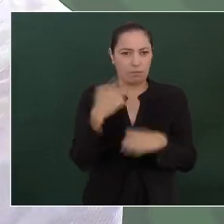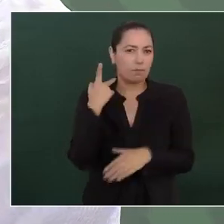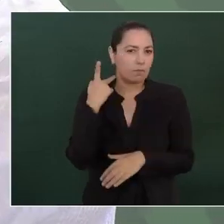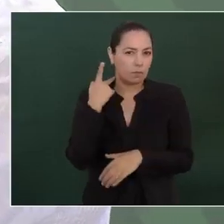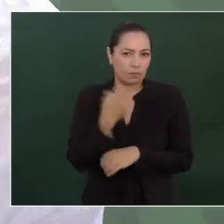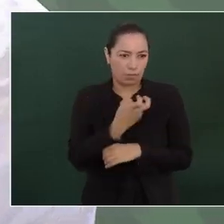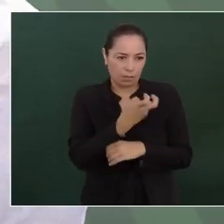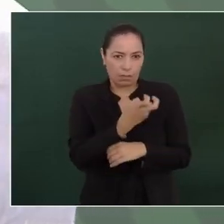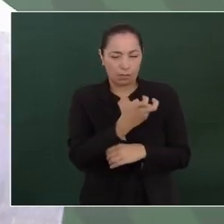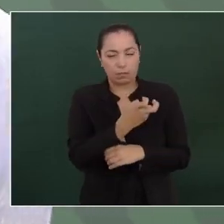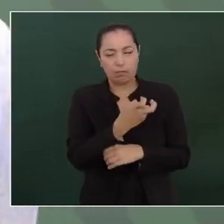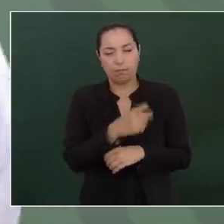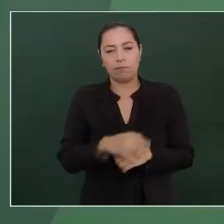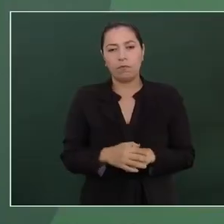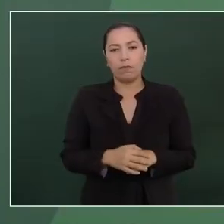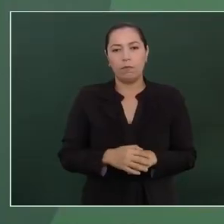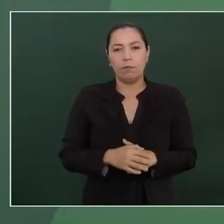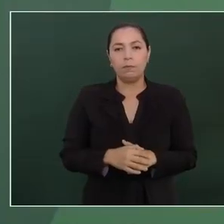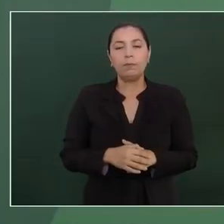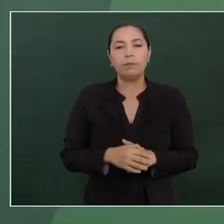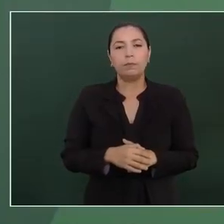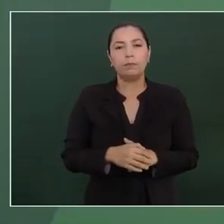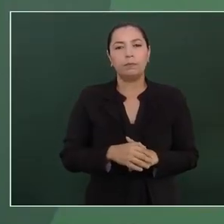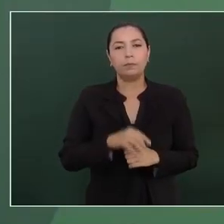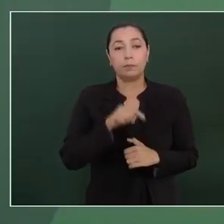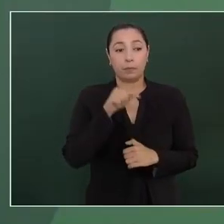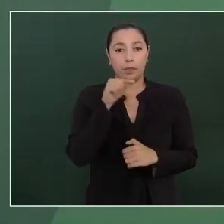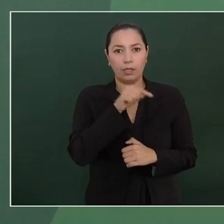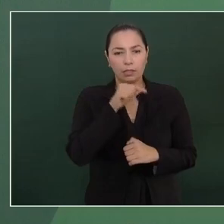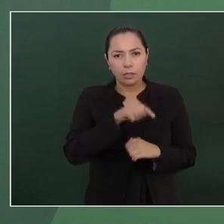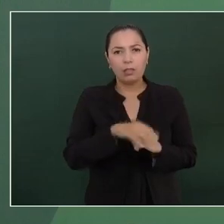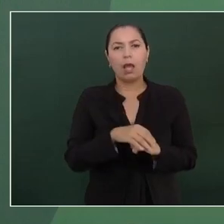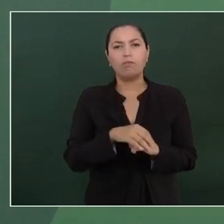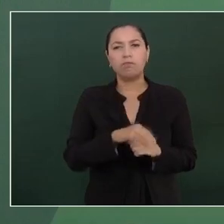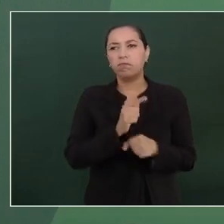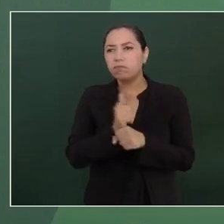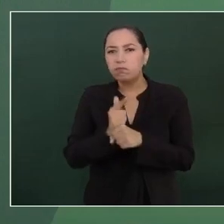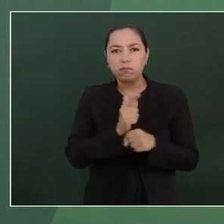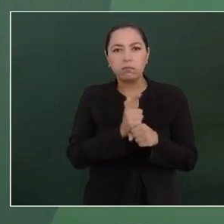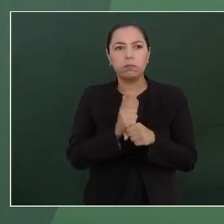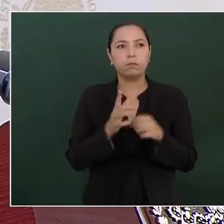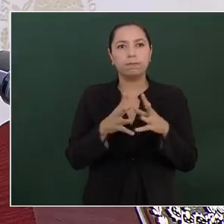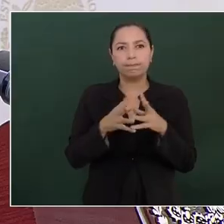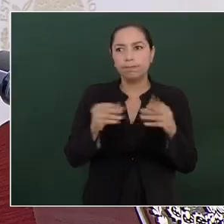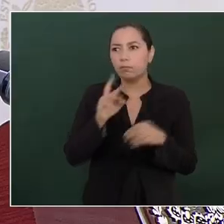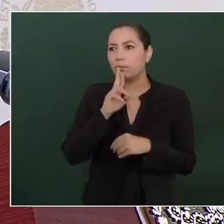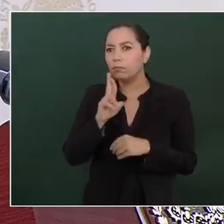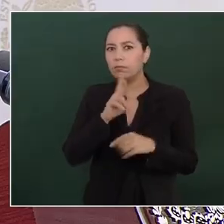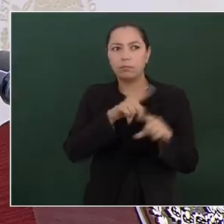que es el que ha estado resolviendo,